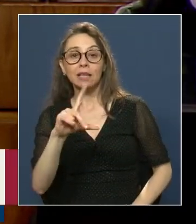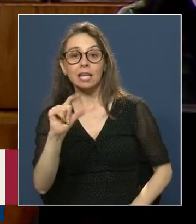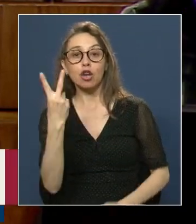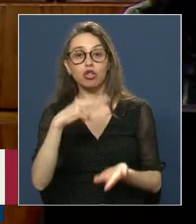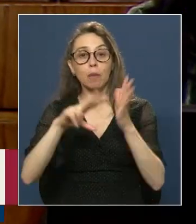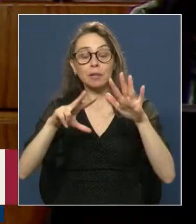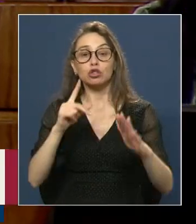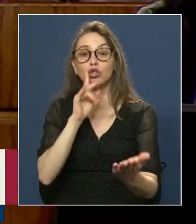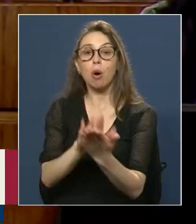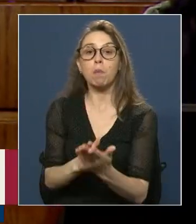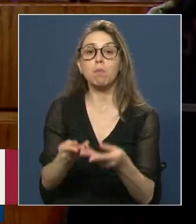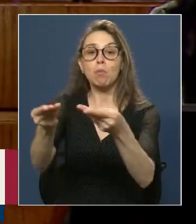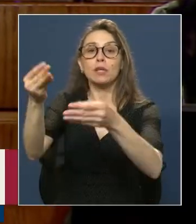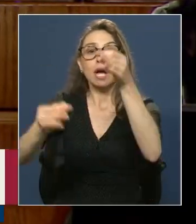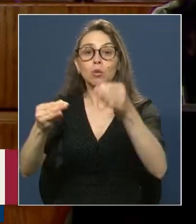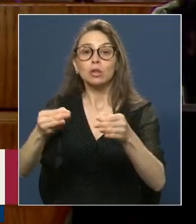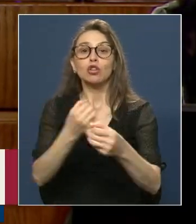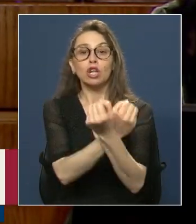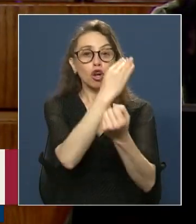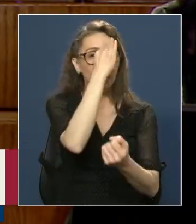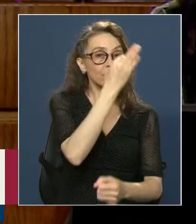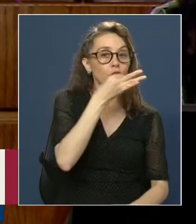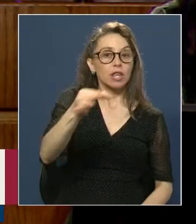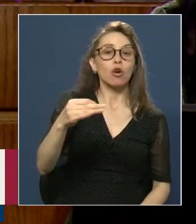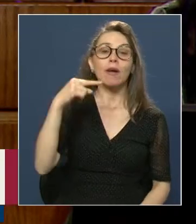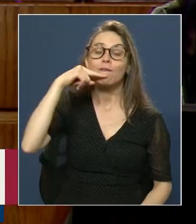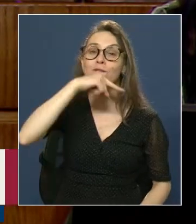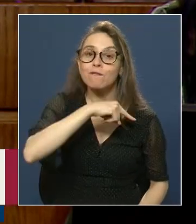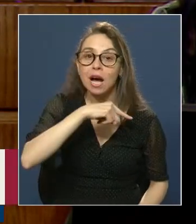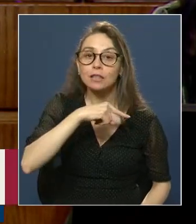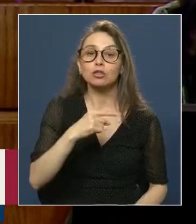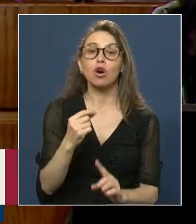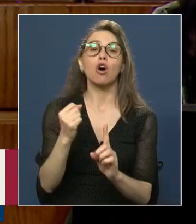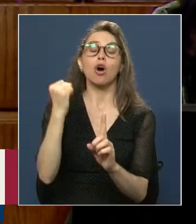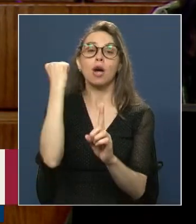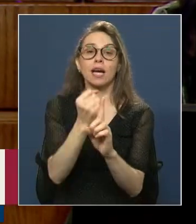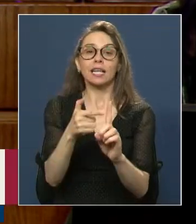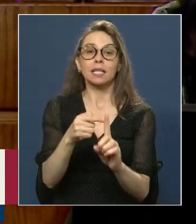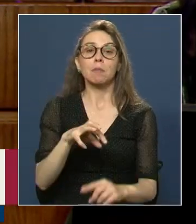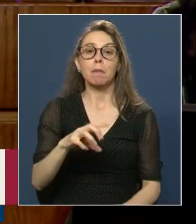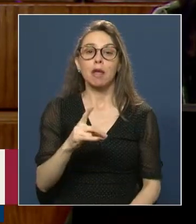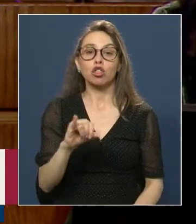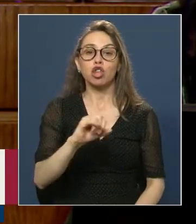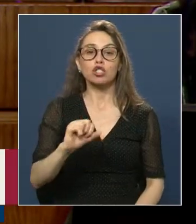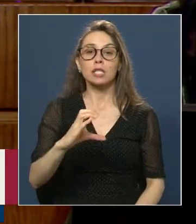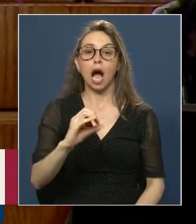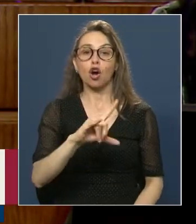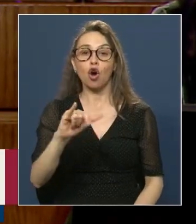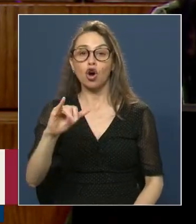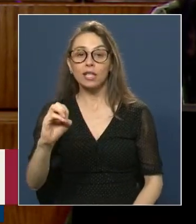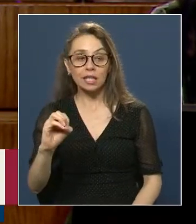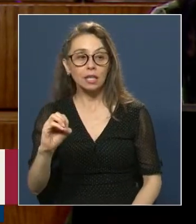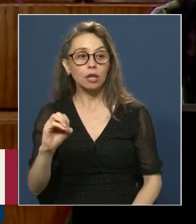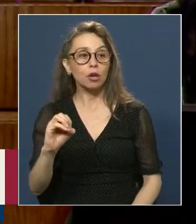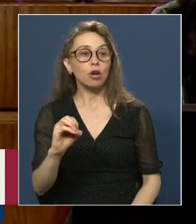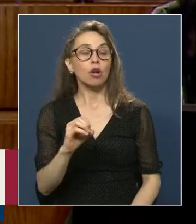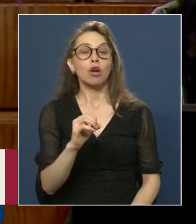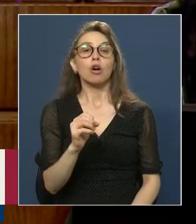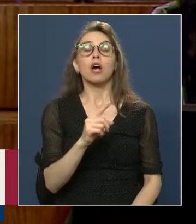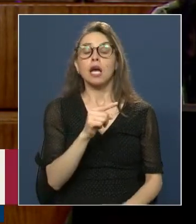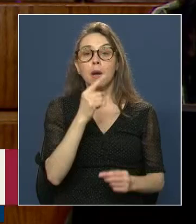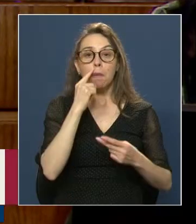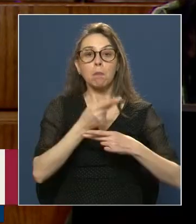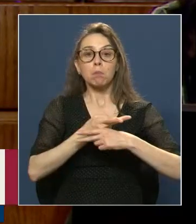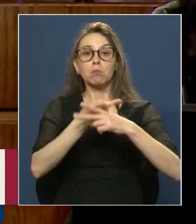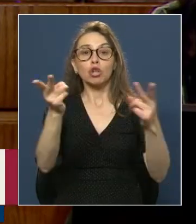en juicio la falsedad de la versión de Carabinero. En el crimen de Mendoza Collío, incluso tuvieron la indecencia de